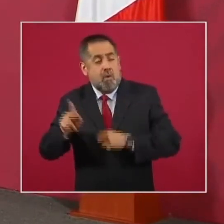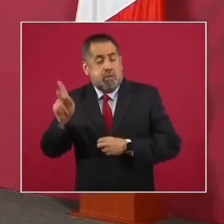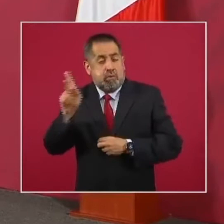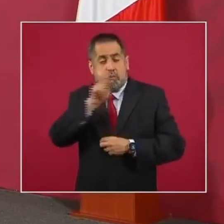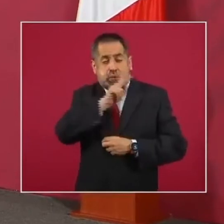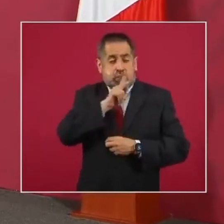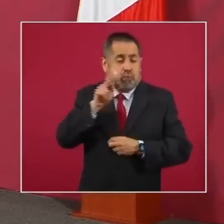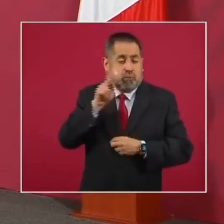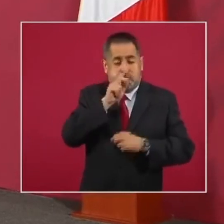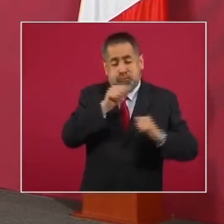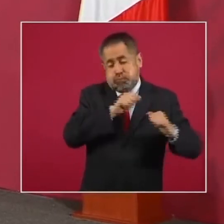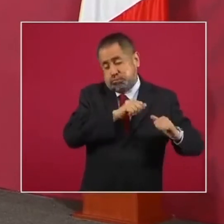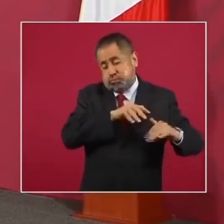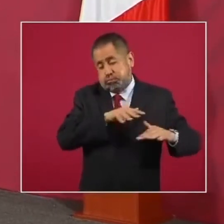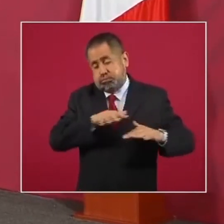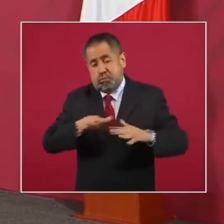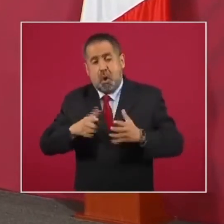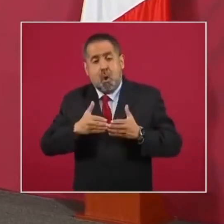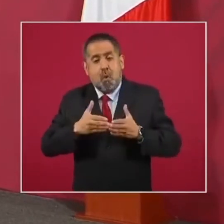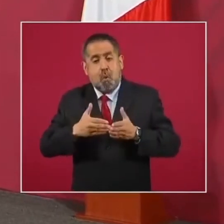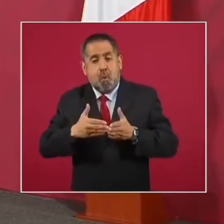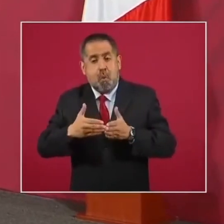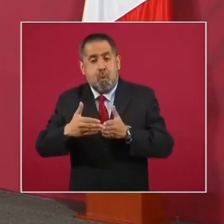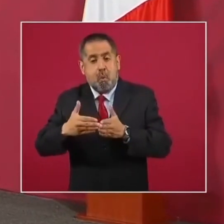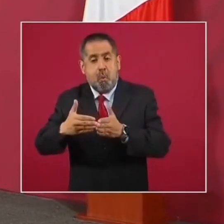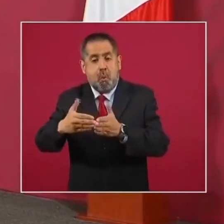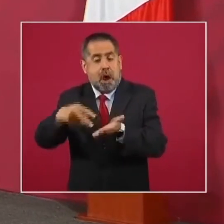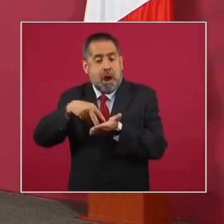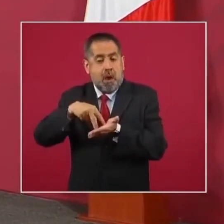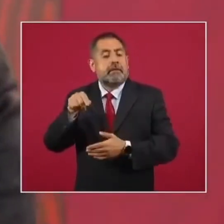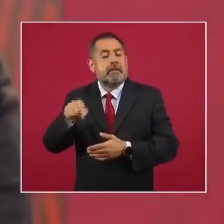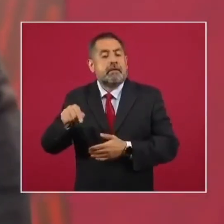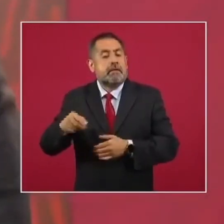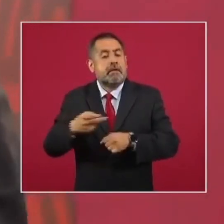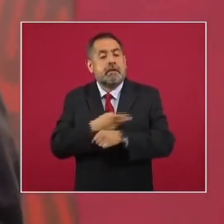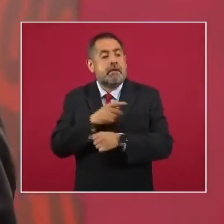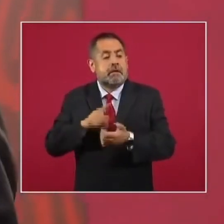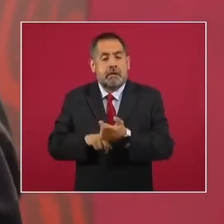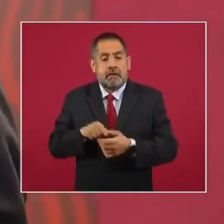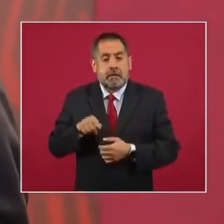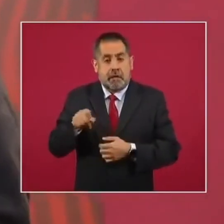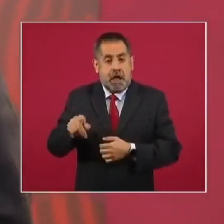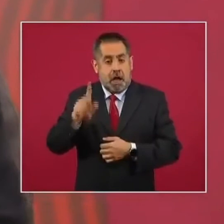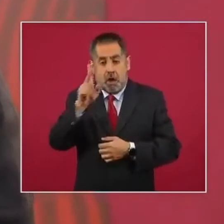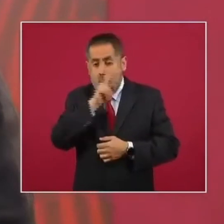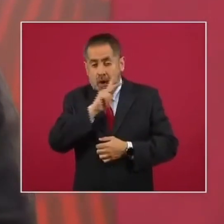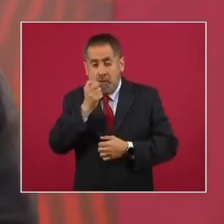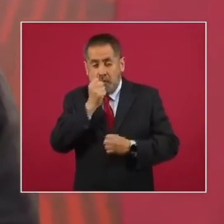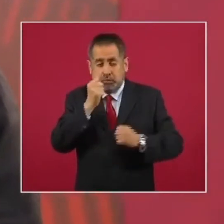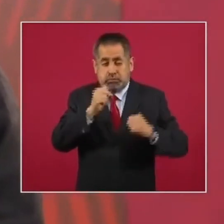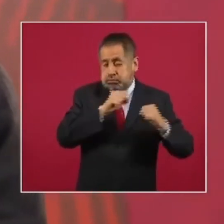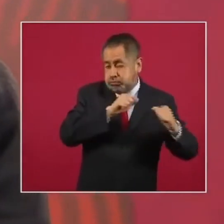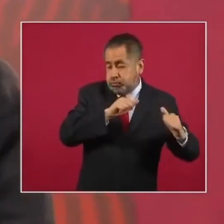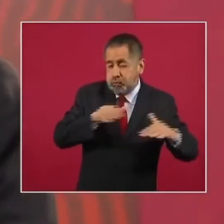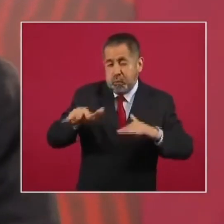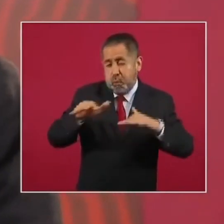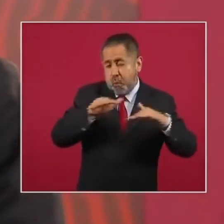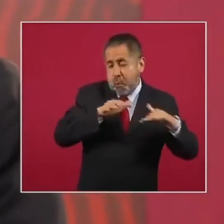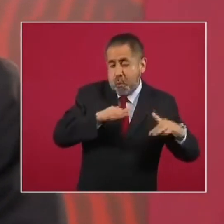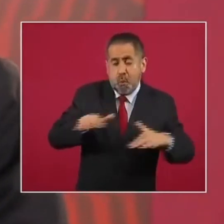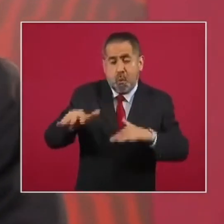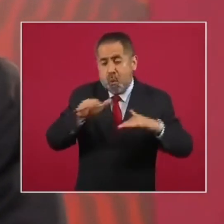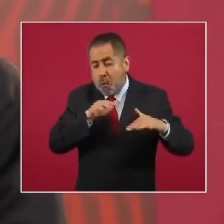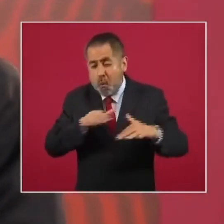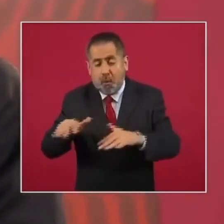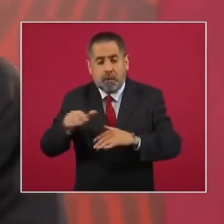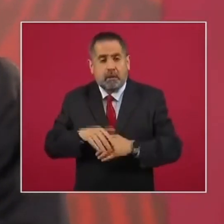y se llevó la canoa, el cayuco. Era tan fuerte el viento que él decidió